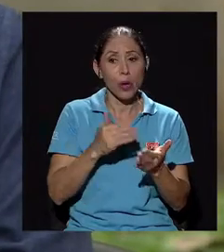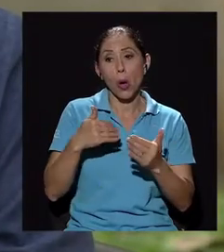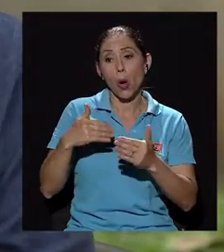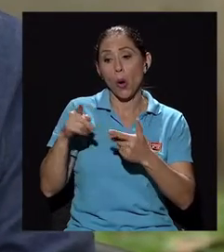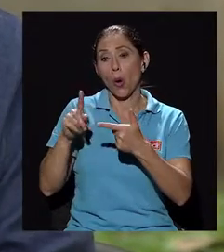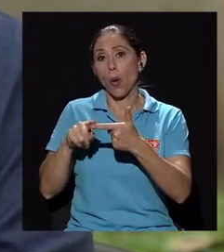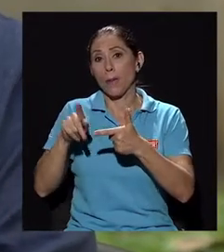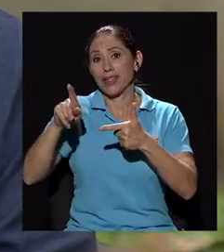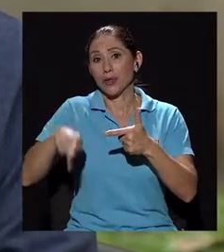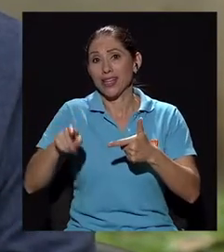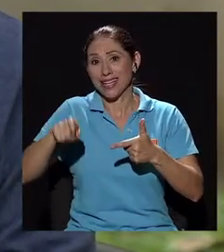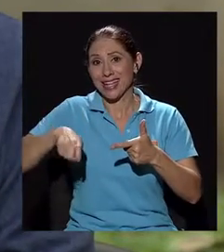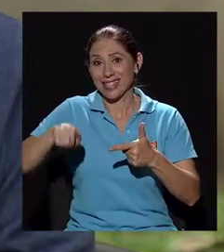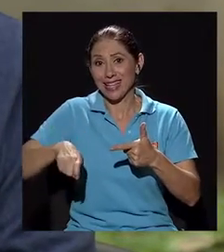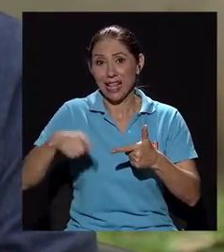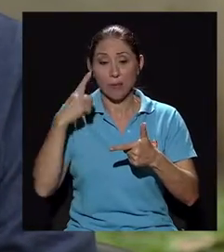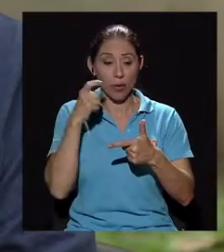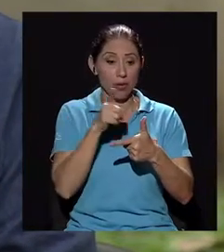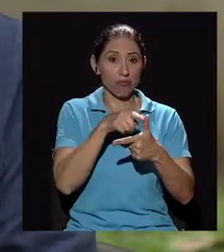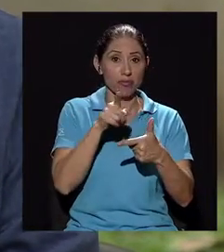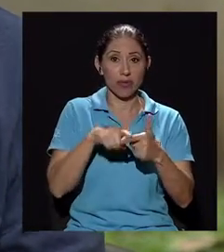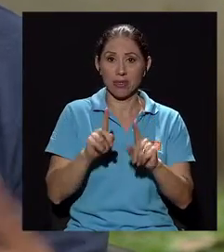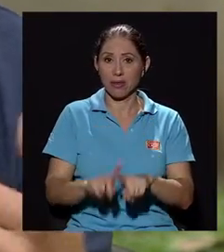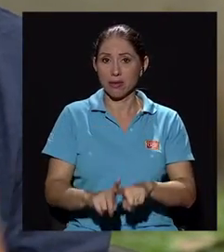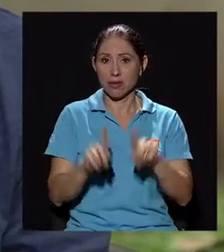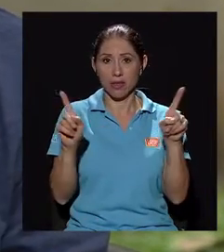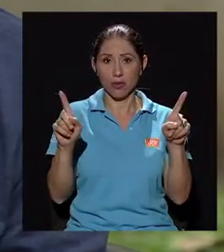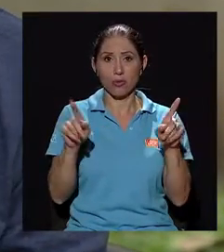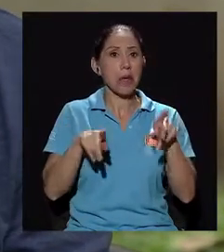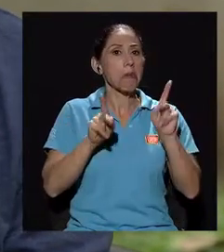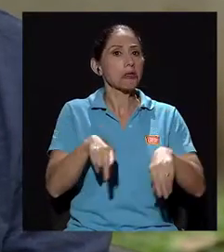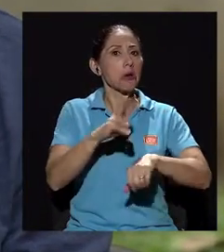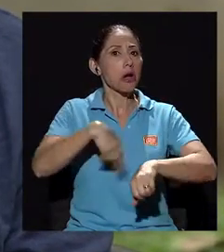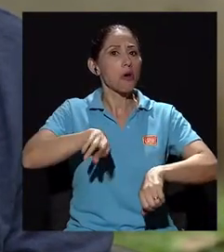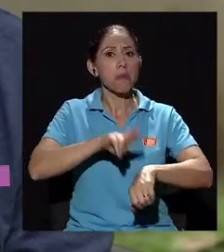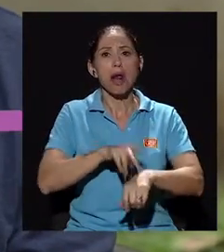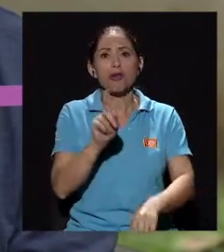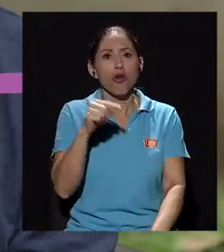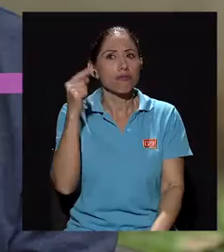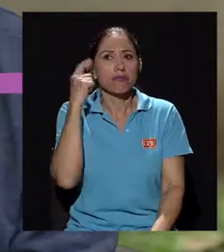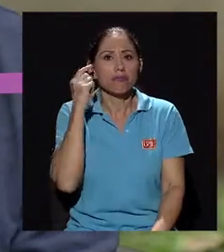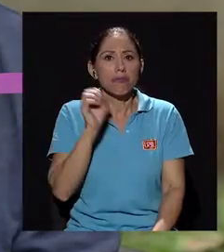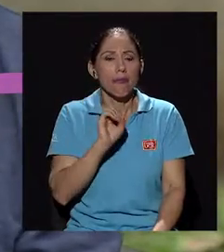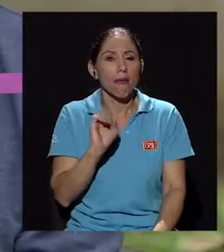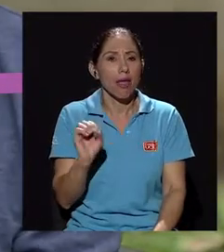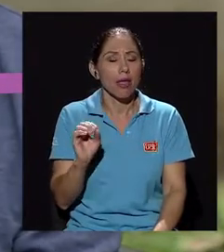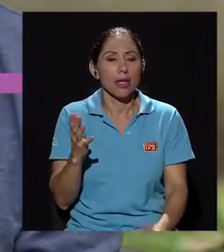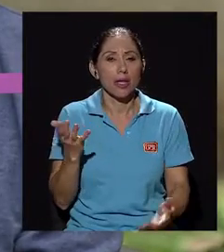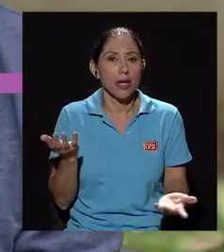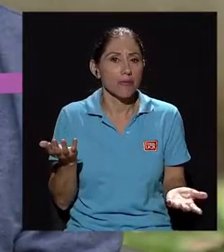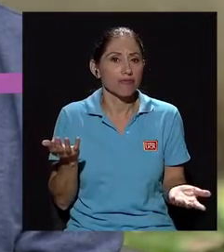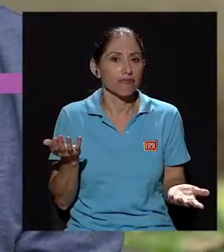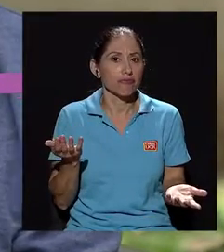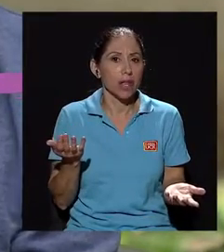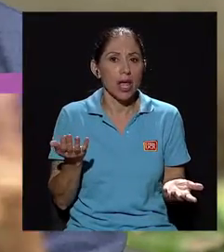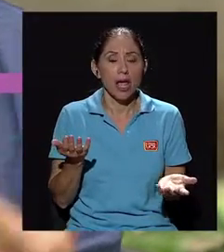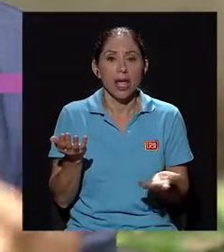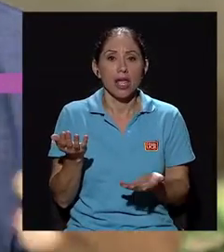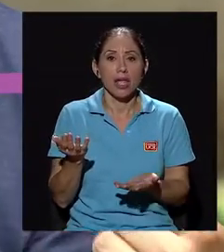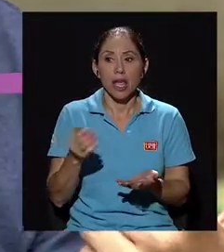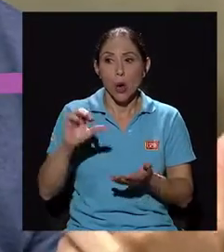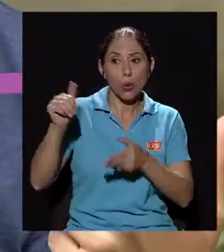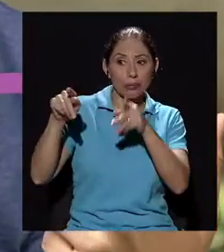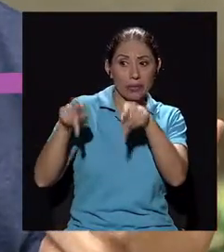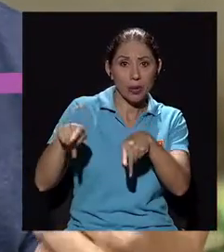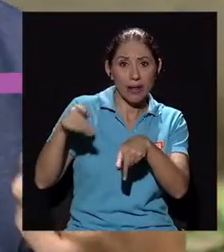necesitan, porque son dos tiempos totalmente distintos, ¿verdad? Las personas normales no reparan que